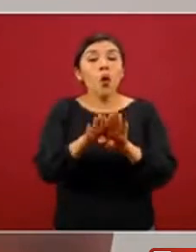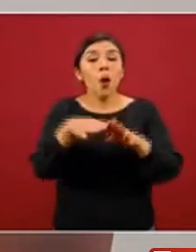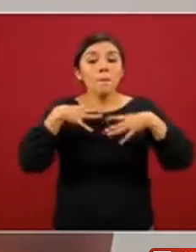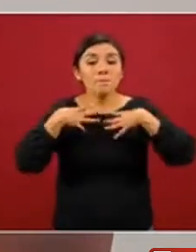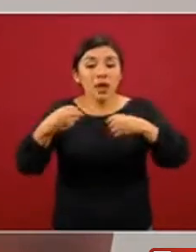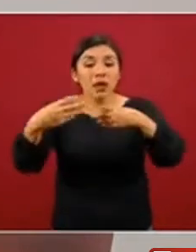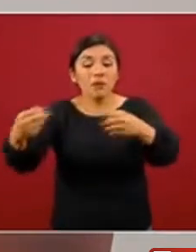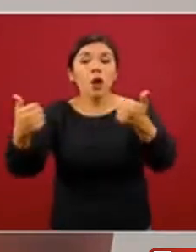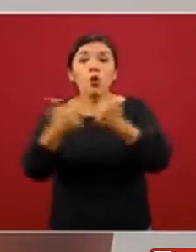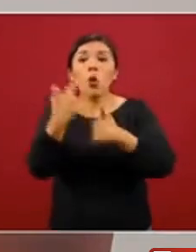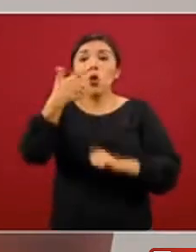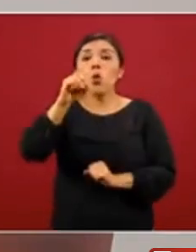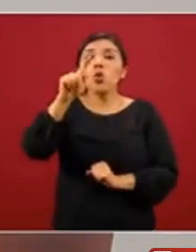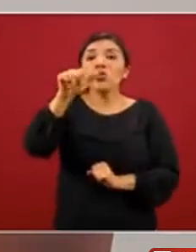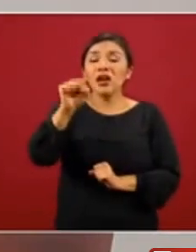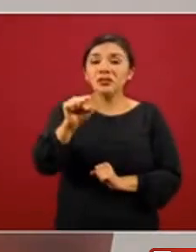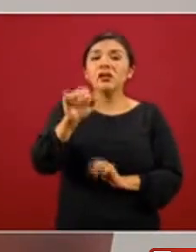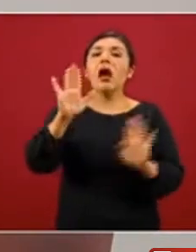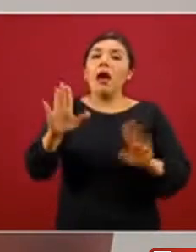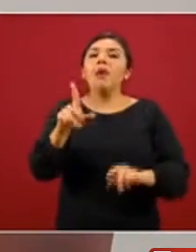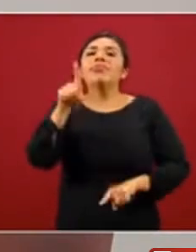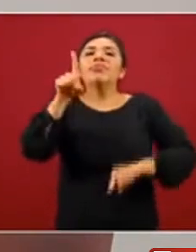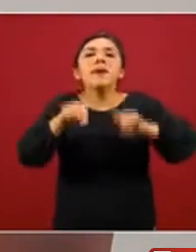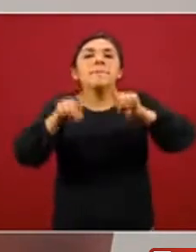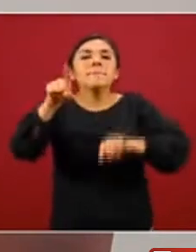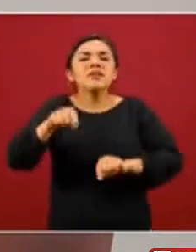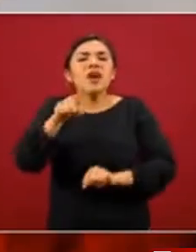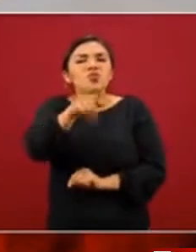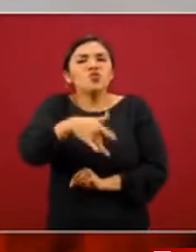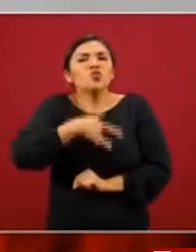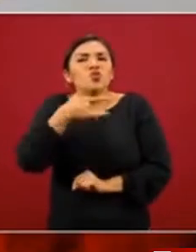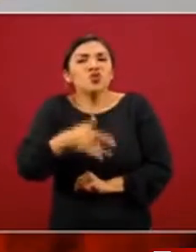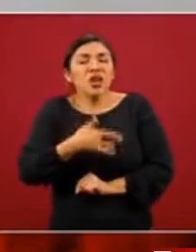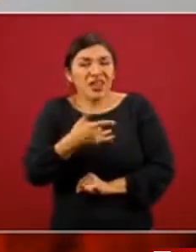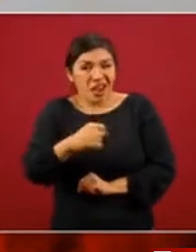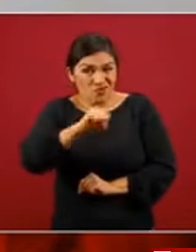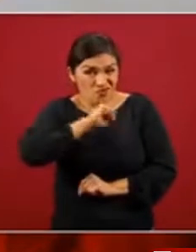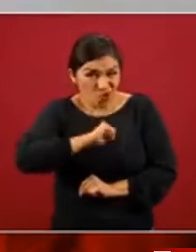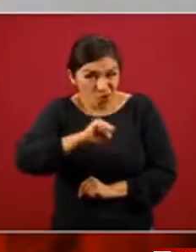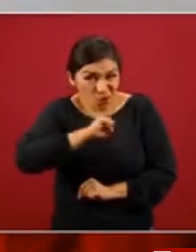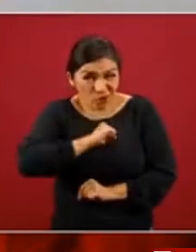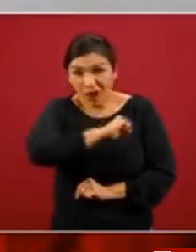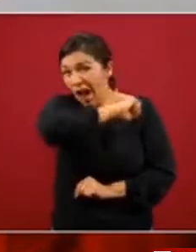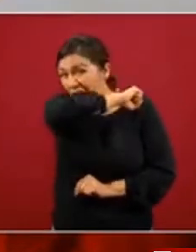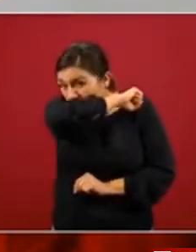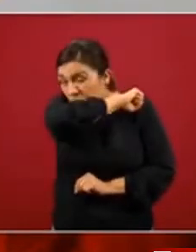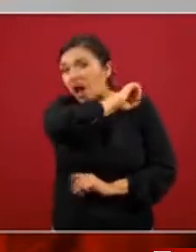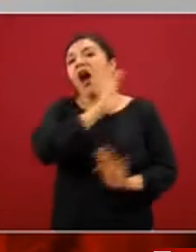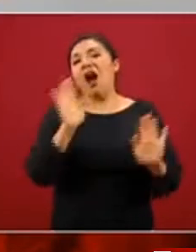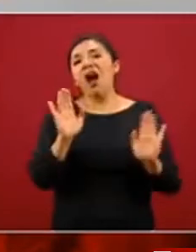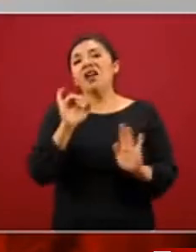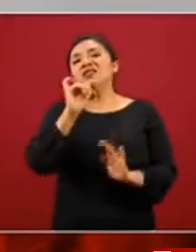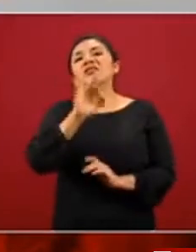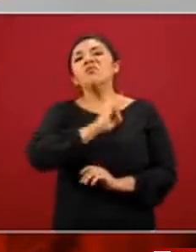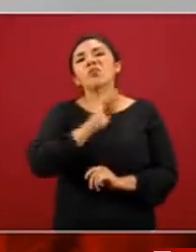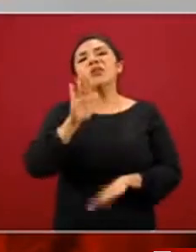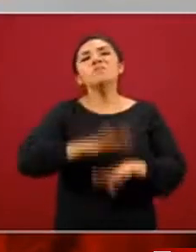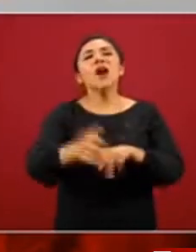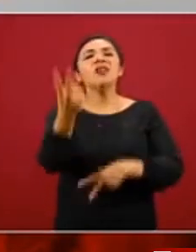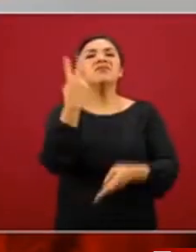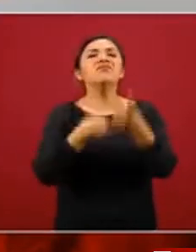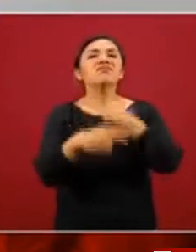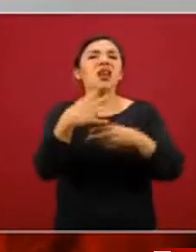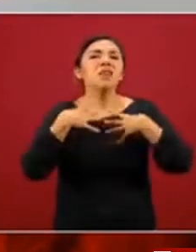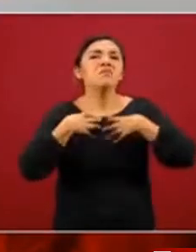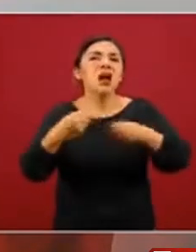de los síntomas. Si yo tengo síntomas como tos o estornudos, es más factible que esté produciendo una mayor